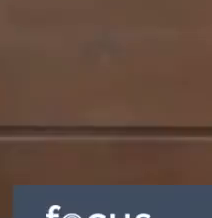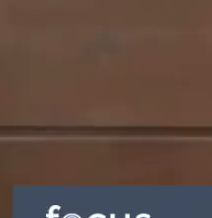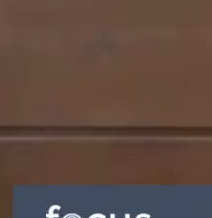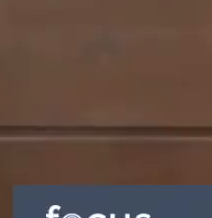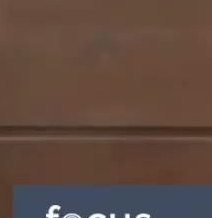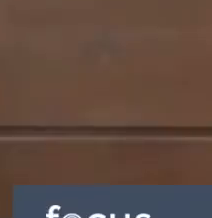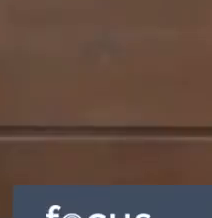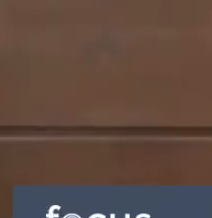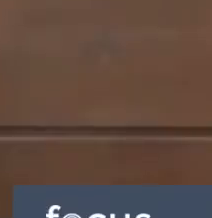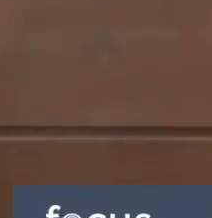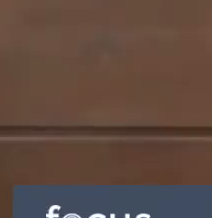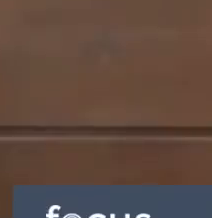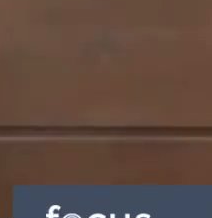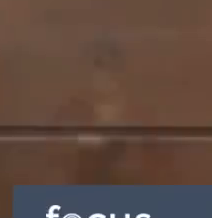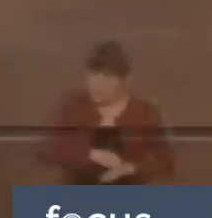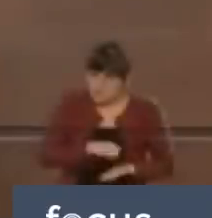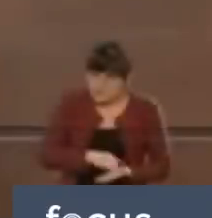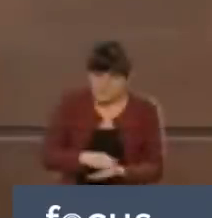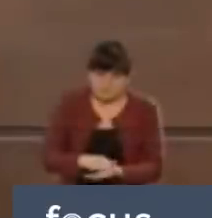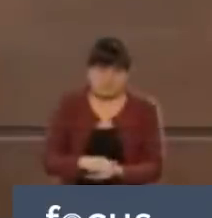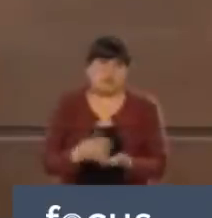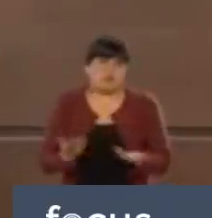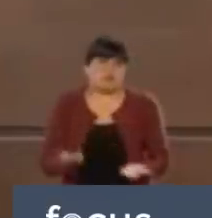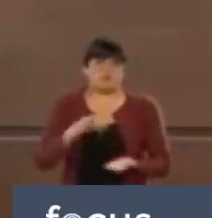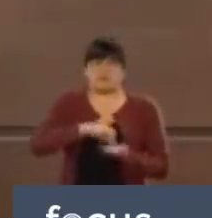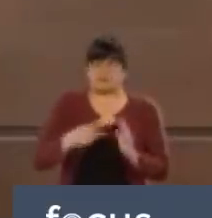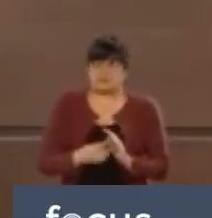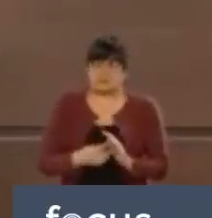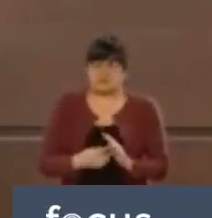teniendo recurrencia y vamos a seguir teniendo impunidad en los casos.